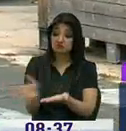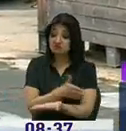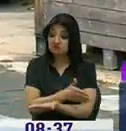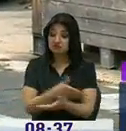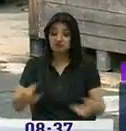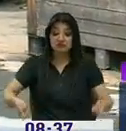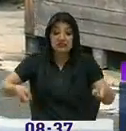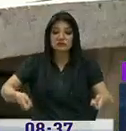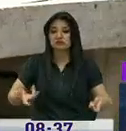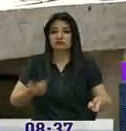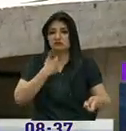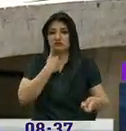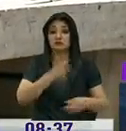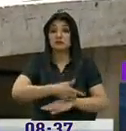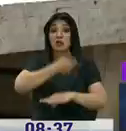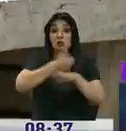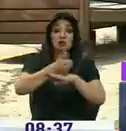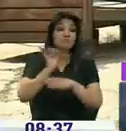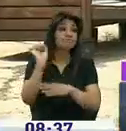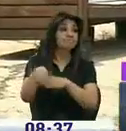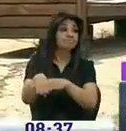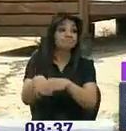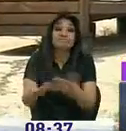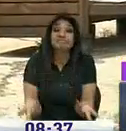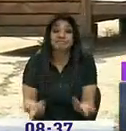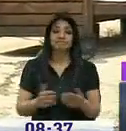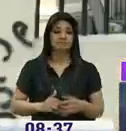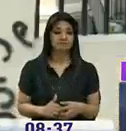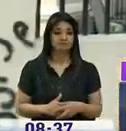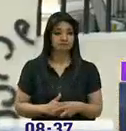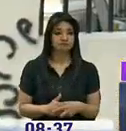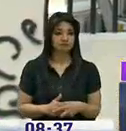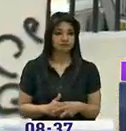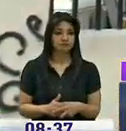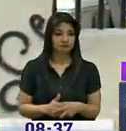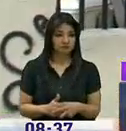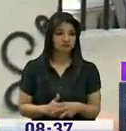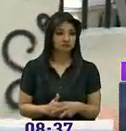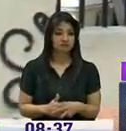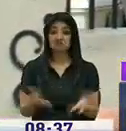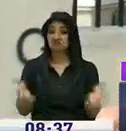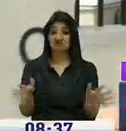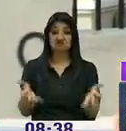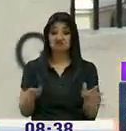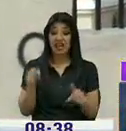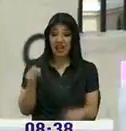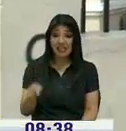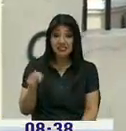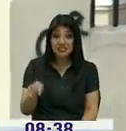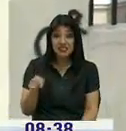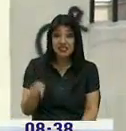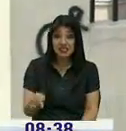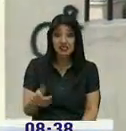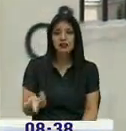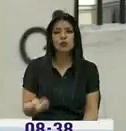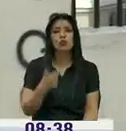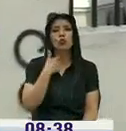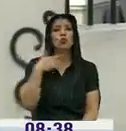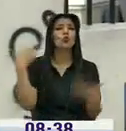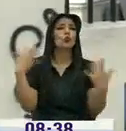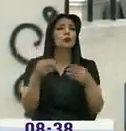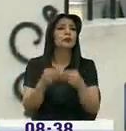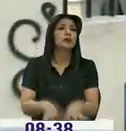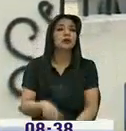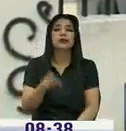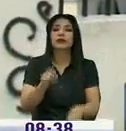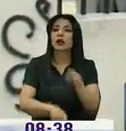tamaño y al parecer a las autoridades poco les importa ahí no y cómo está esto que esto es un fracaso y